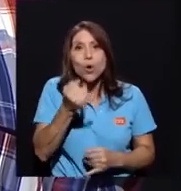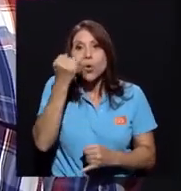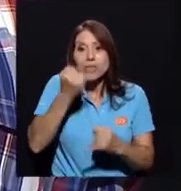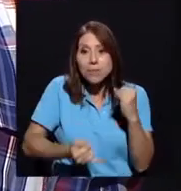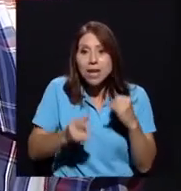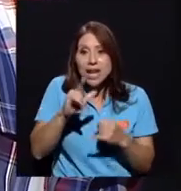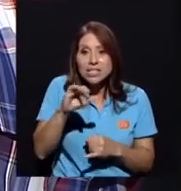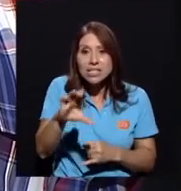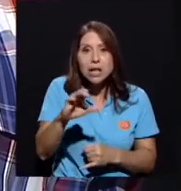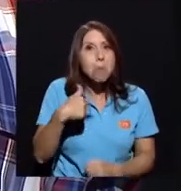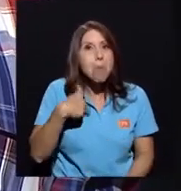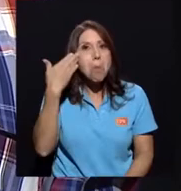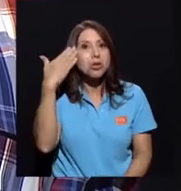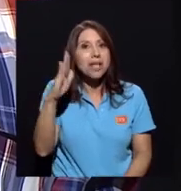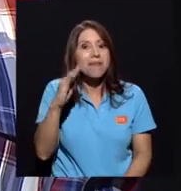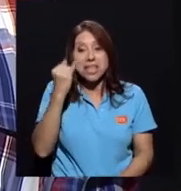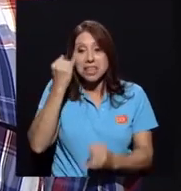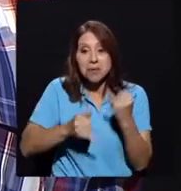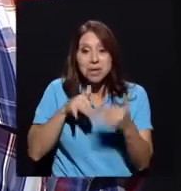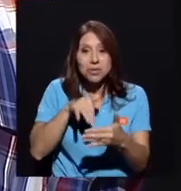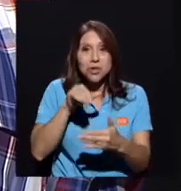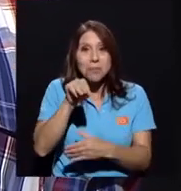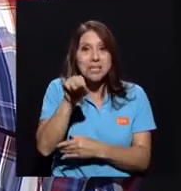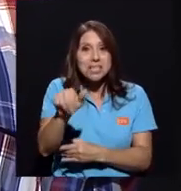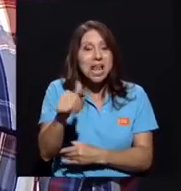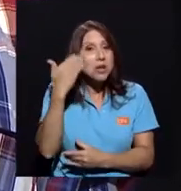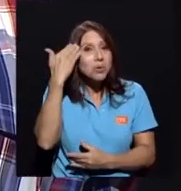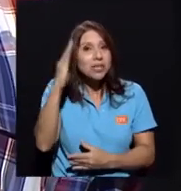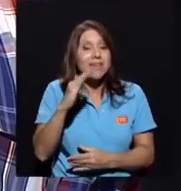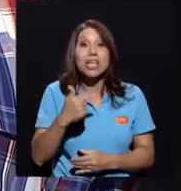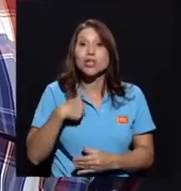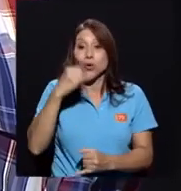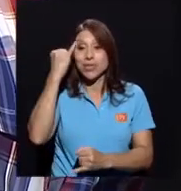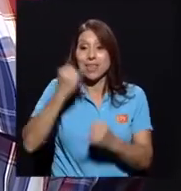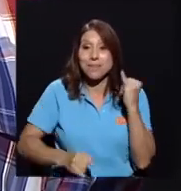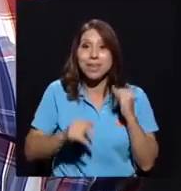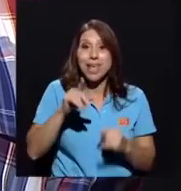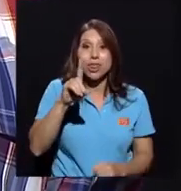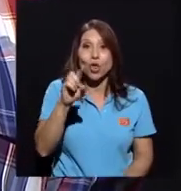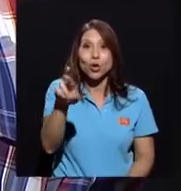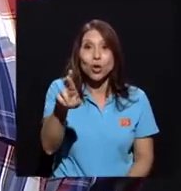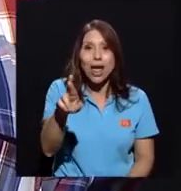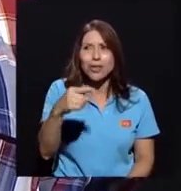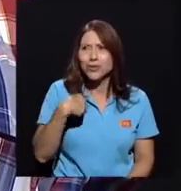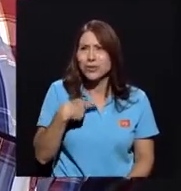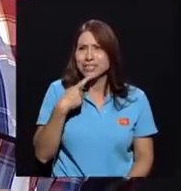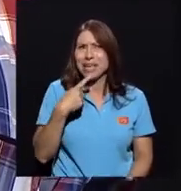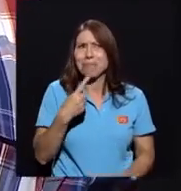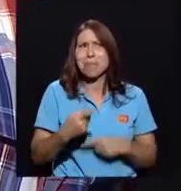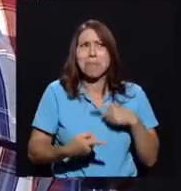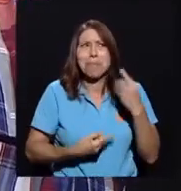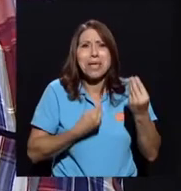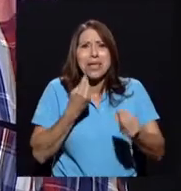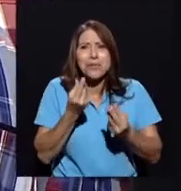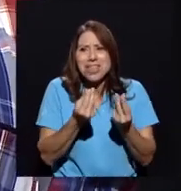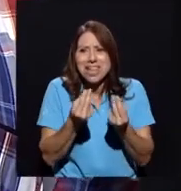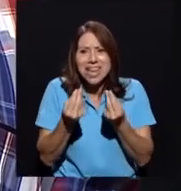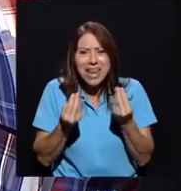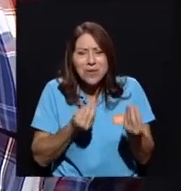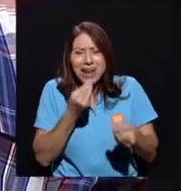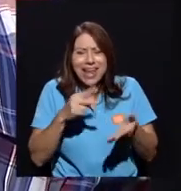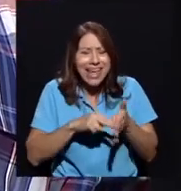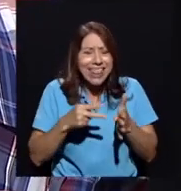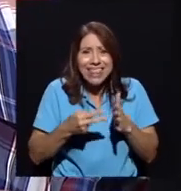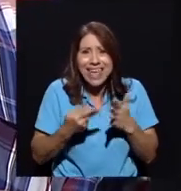no sabe y no sale de la maestría todavía no sabe y a menos que yo termine el doctorado y yo seguí diciendo pero qué diantres el dinero y es